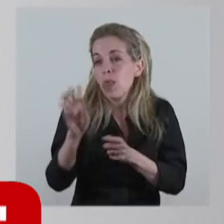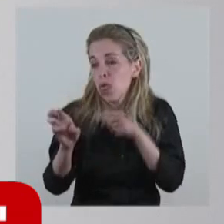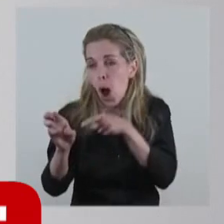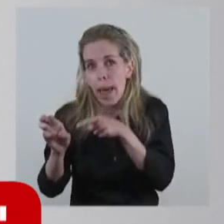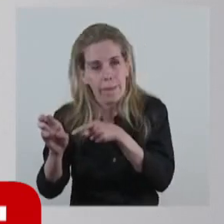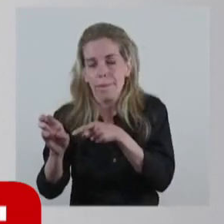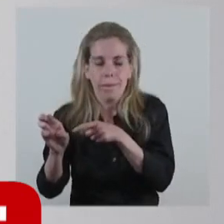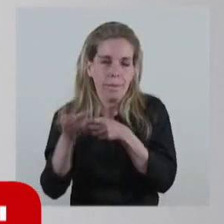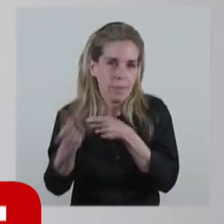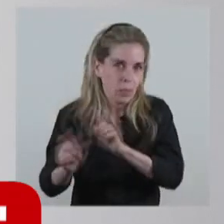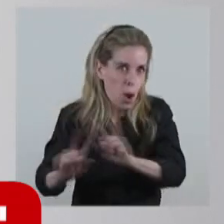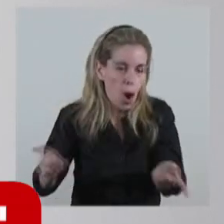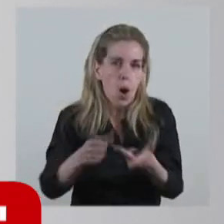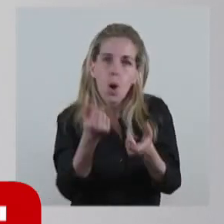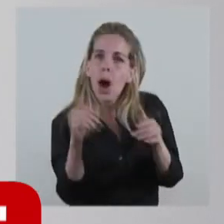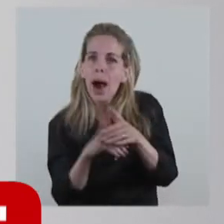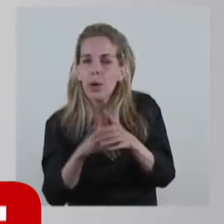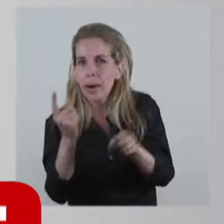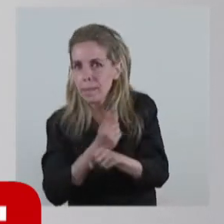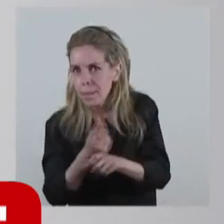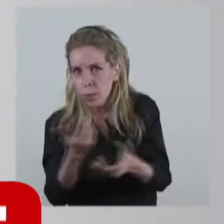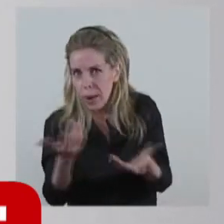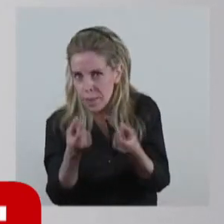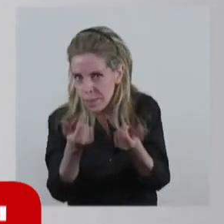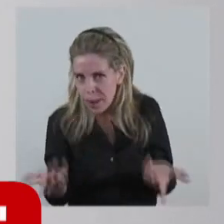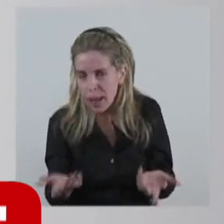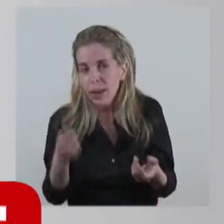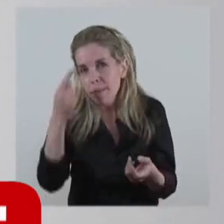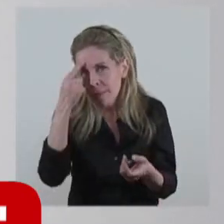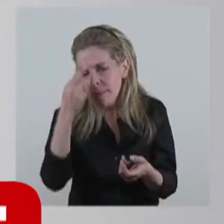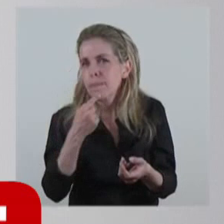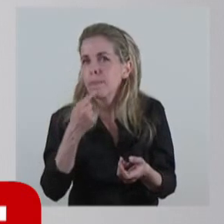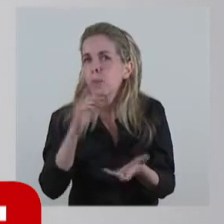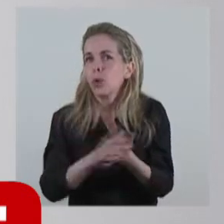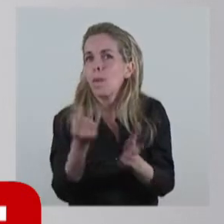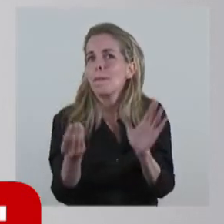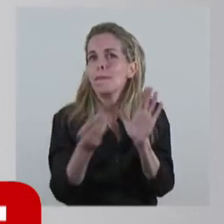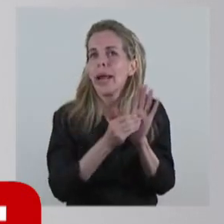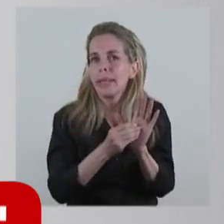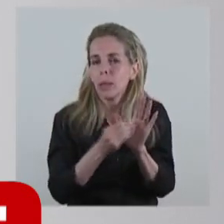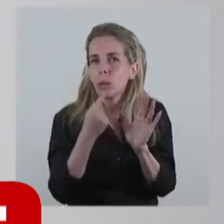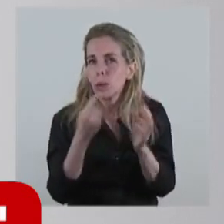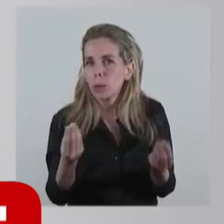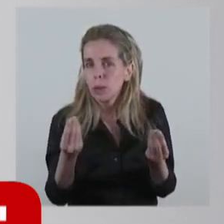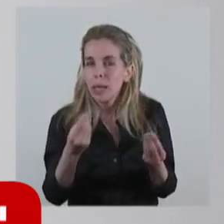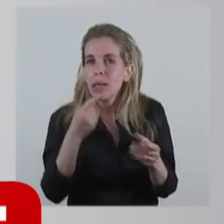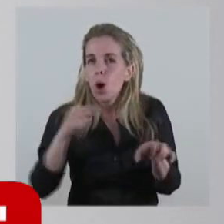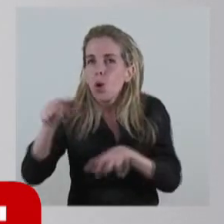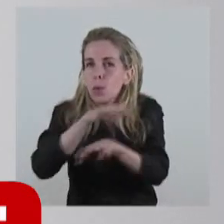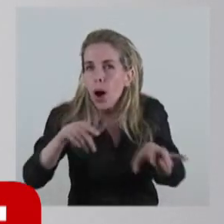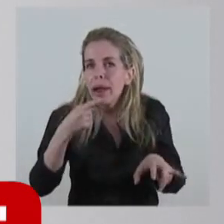tipo de moneda ni nada, el tema precios. Porque se hablaba de la posibilidad de que el